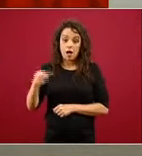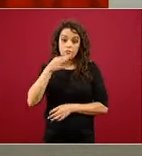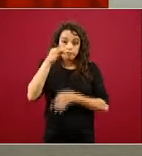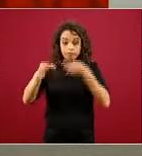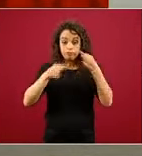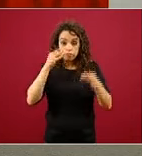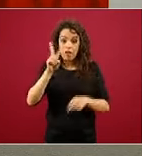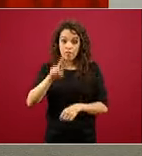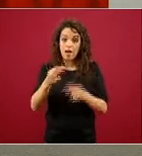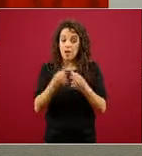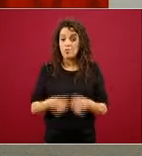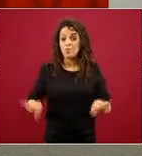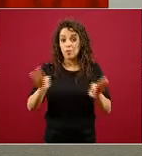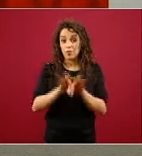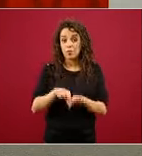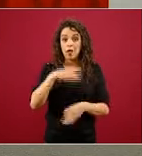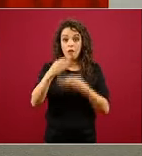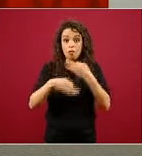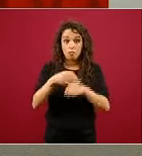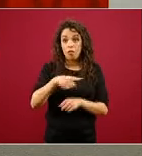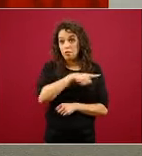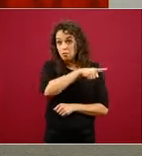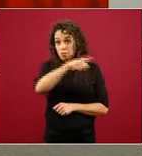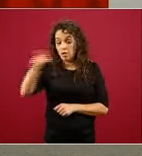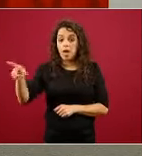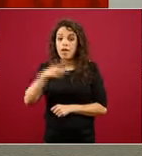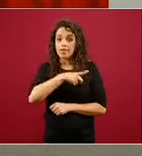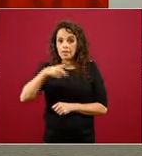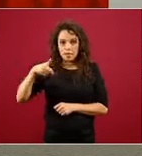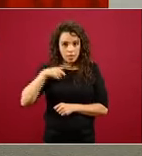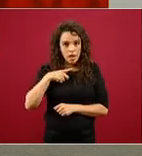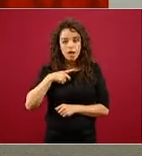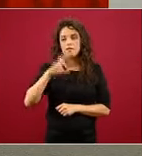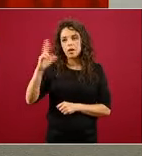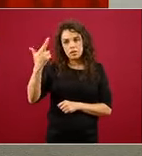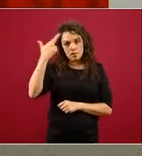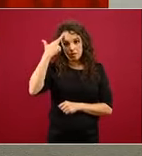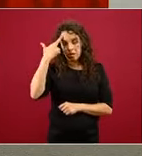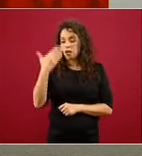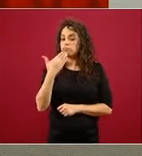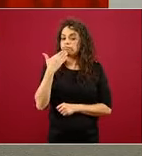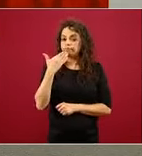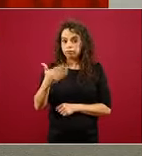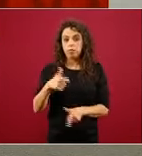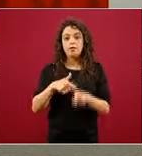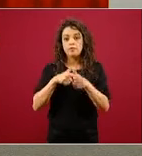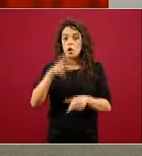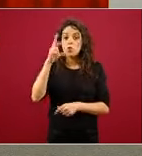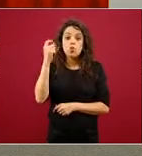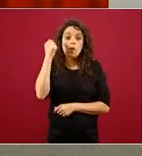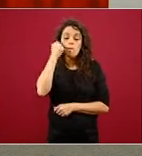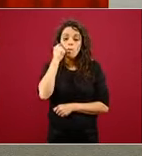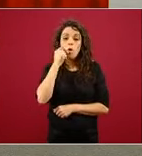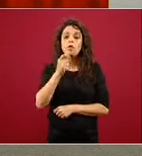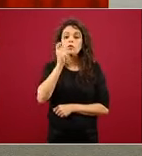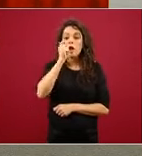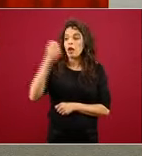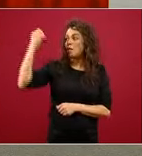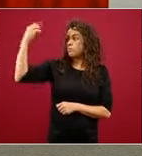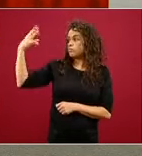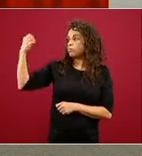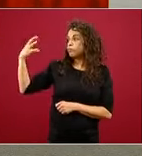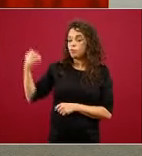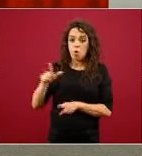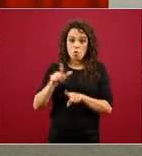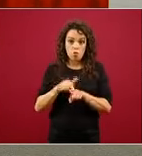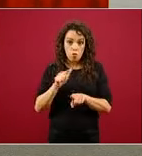que reiteramos a tomarlos muy en cuenta, independientemente del nivel de riesgo en el que nos encontremos. Este